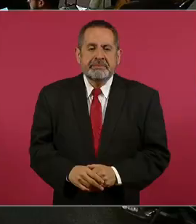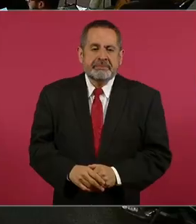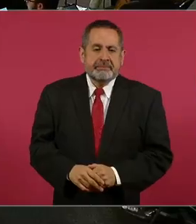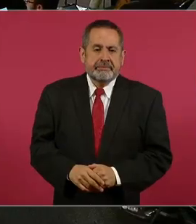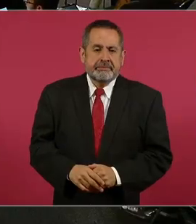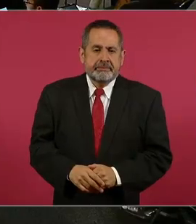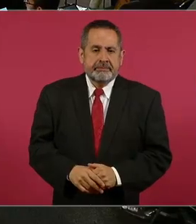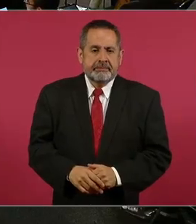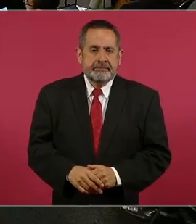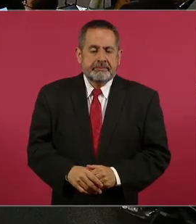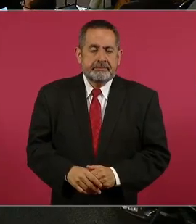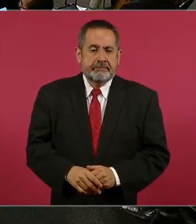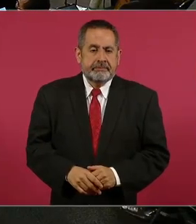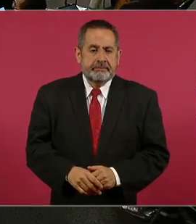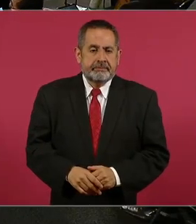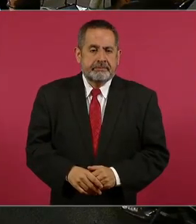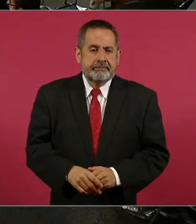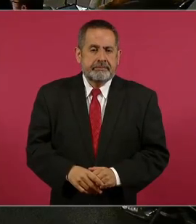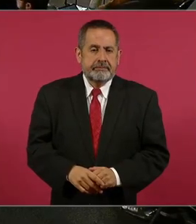Ah, ahí está,